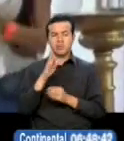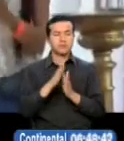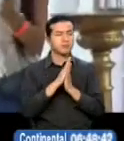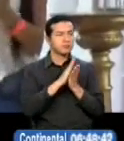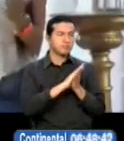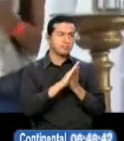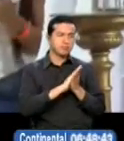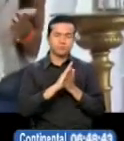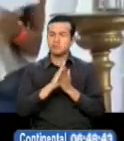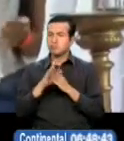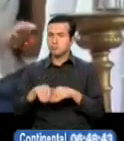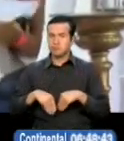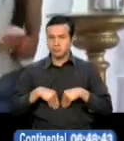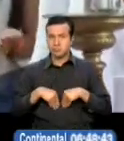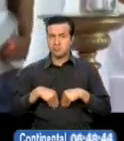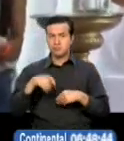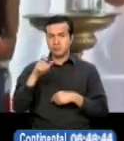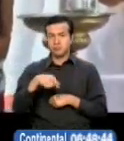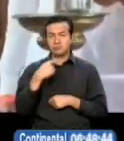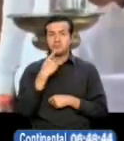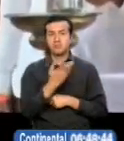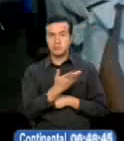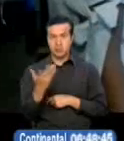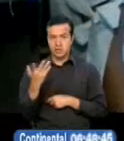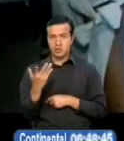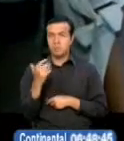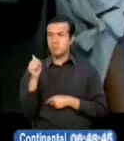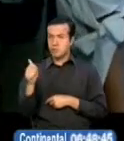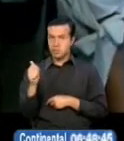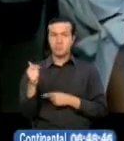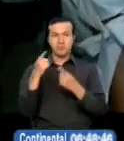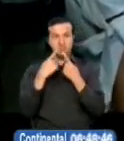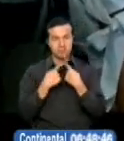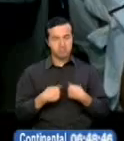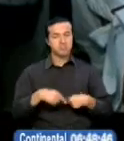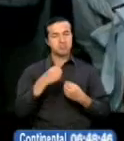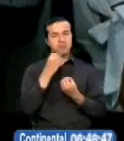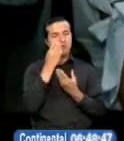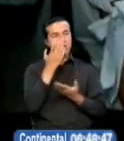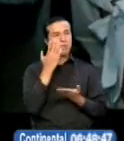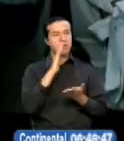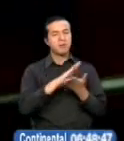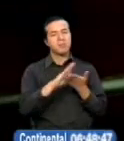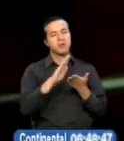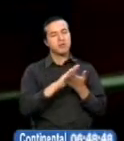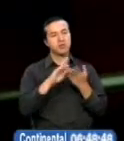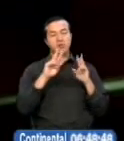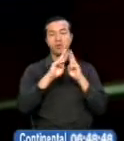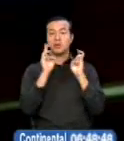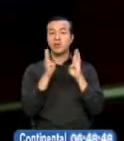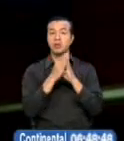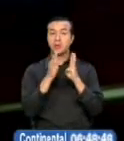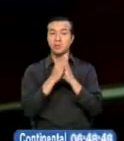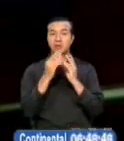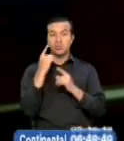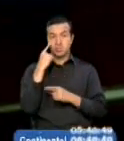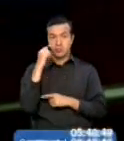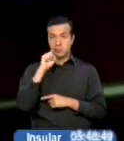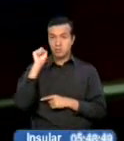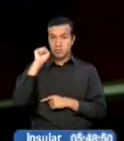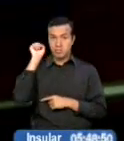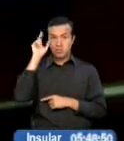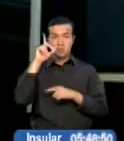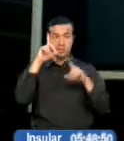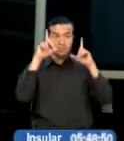Torres Victoria, alias Pablo Catatumbo, fue el portavoz de las Fuerzas Armadas Revolucionarias en el acto en el que se proyectó un video con